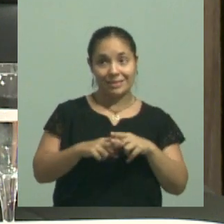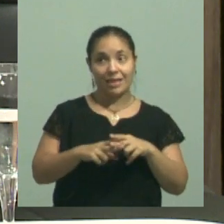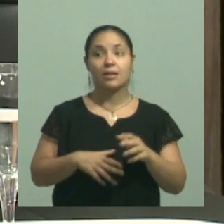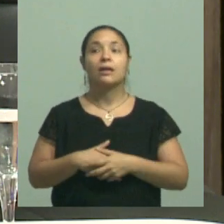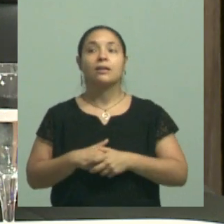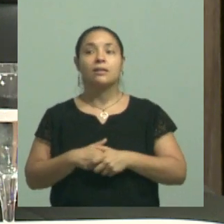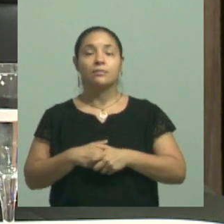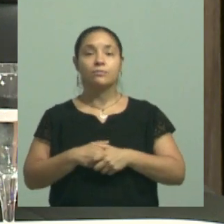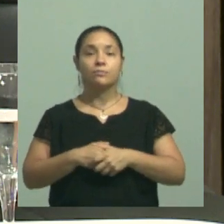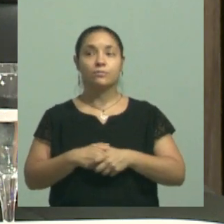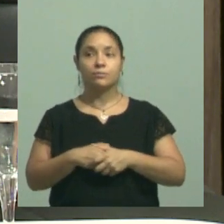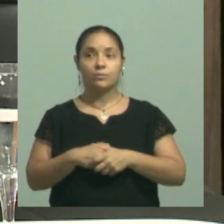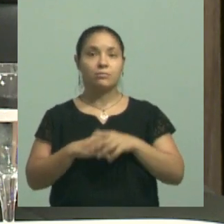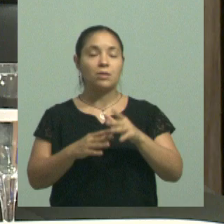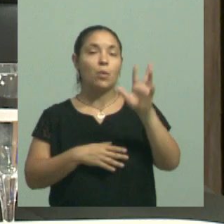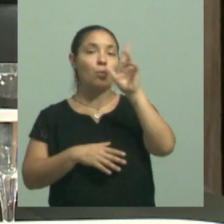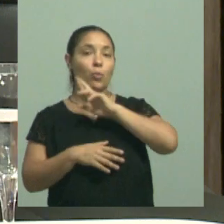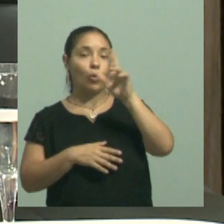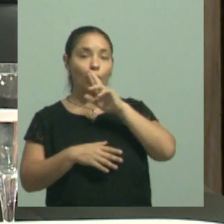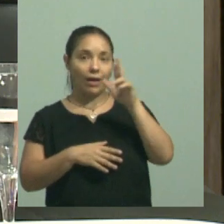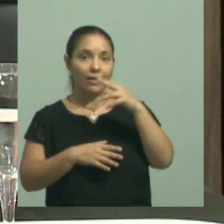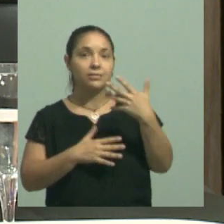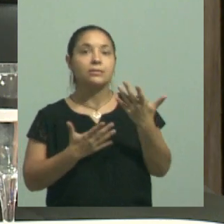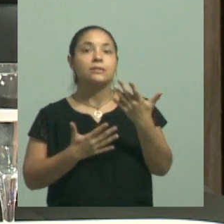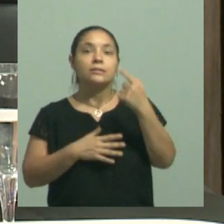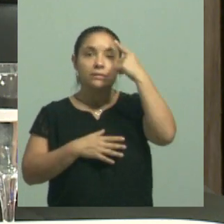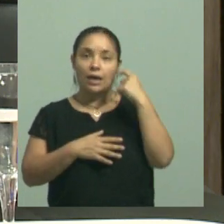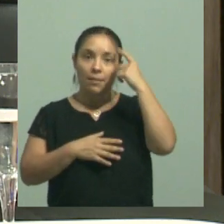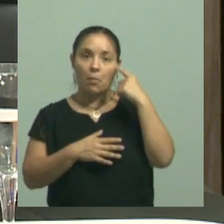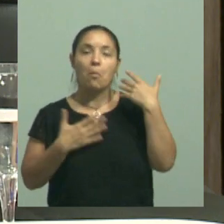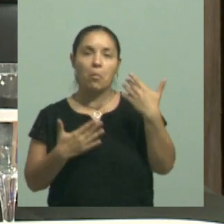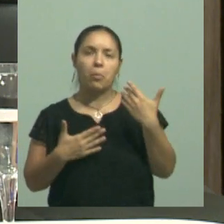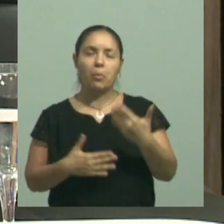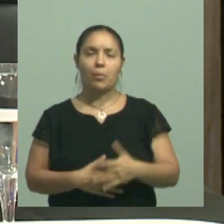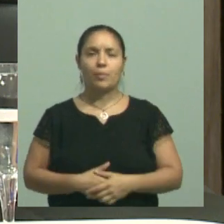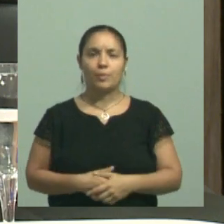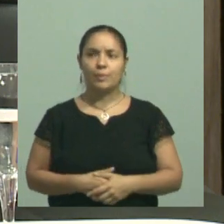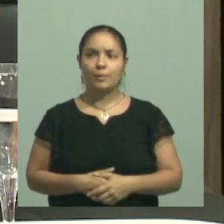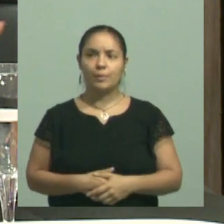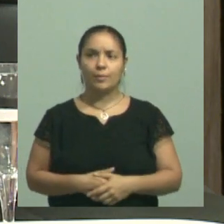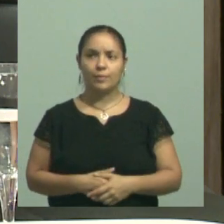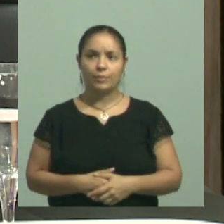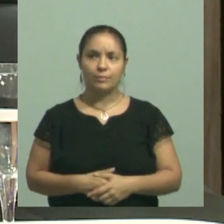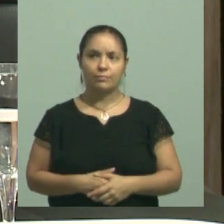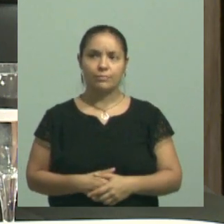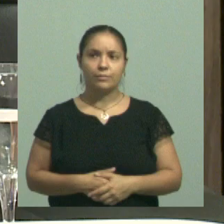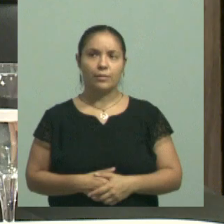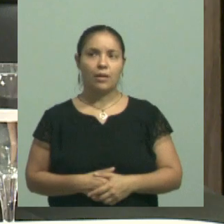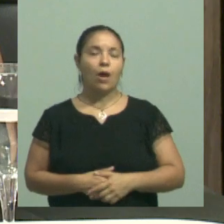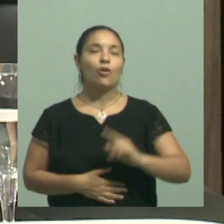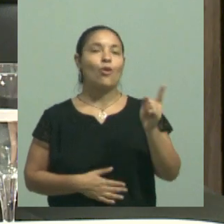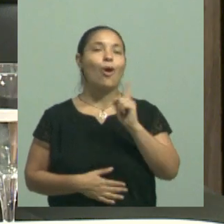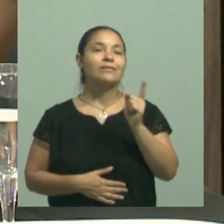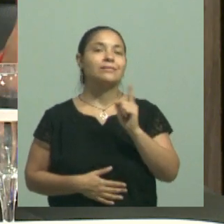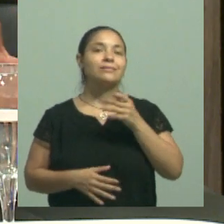naturalidad propia que tenemos las mujeres para defendernos, salga también la posibilidad de un ataque. Uh-huh. Nosotros, como siempre decimos, no es que vamos a enseñarles